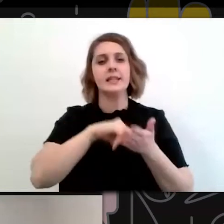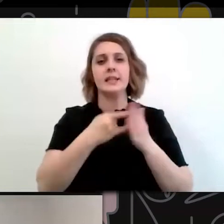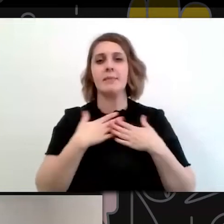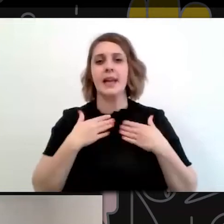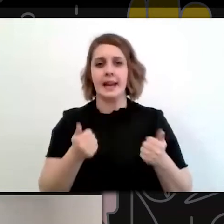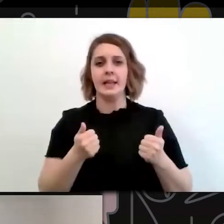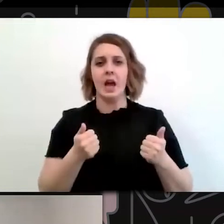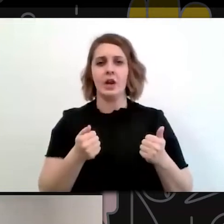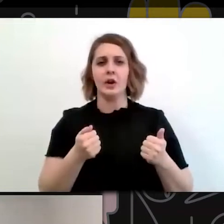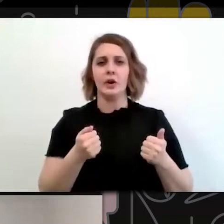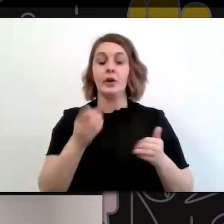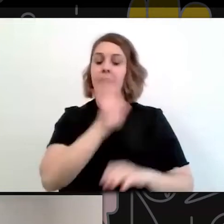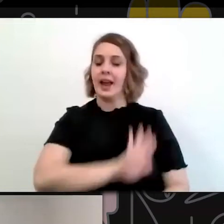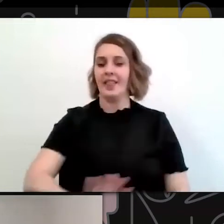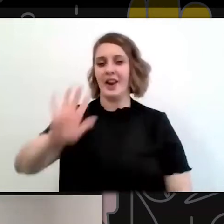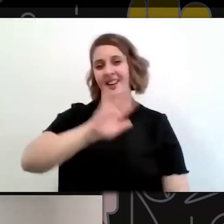Sanitario Nacional.